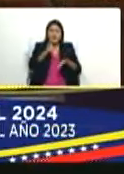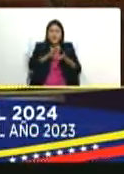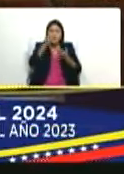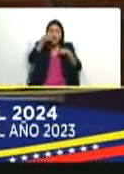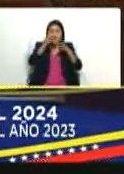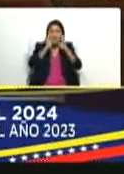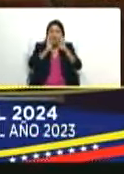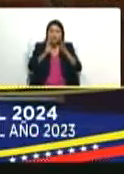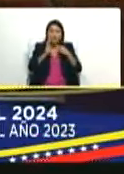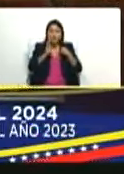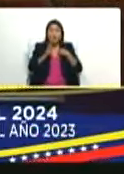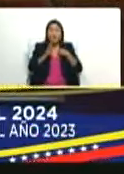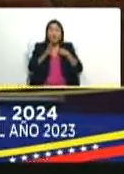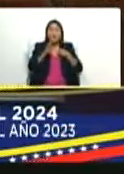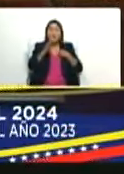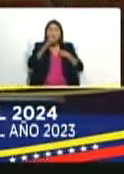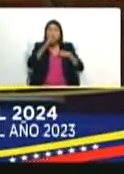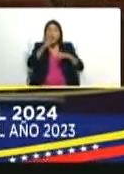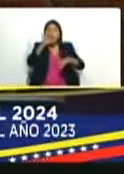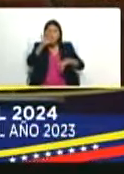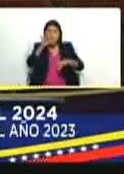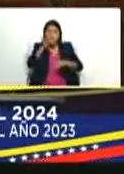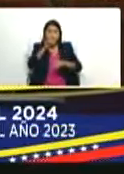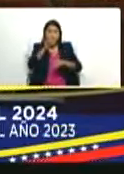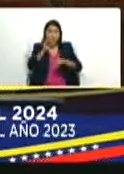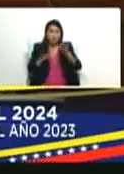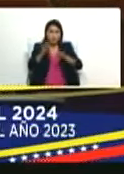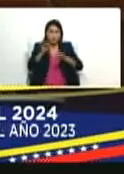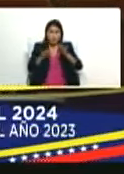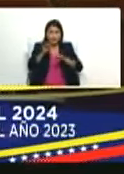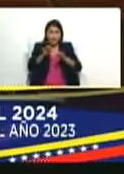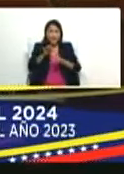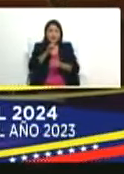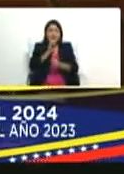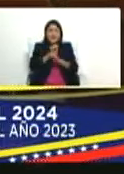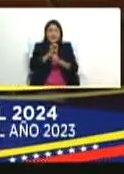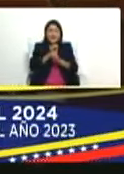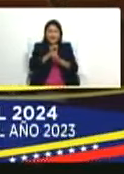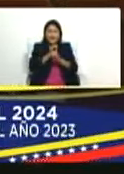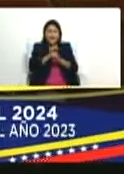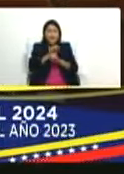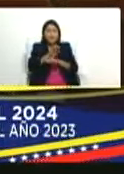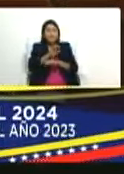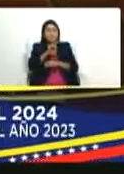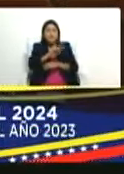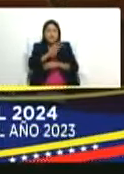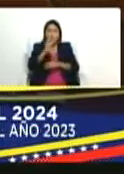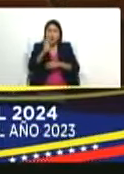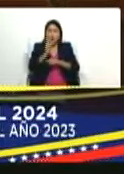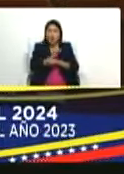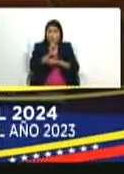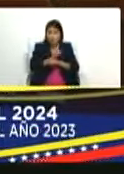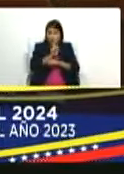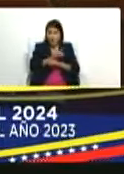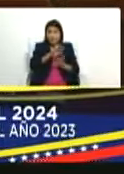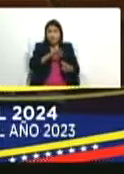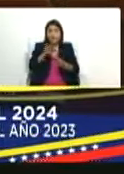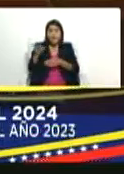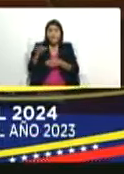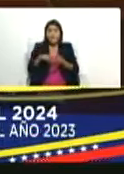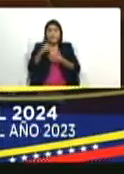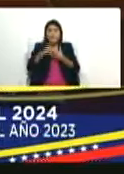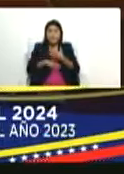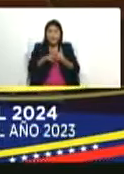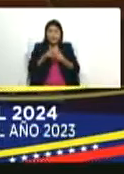Atención Jurídica Digital 24 horas. Además de ello, en atención al Plan Nacional de